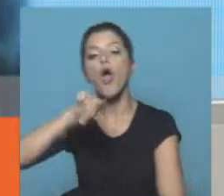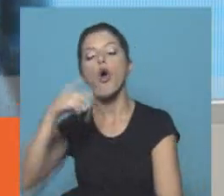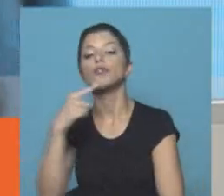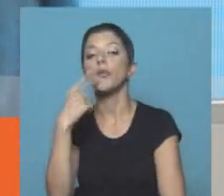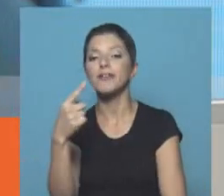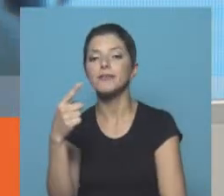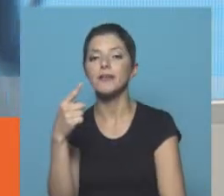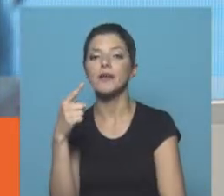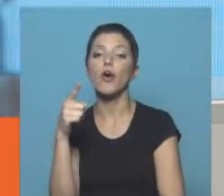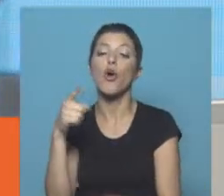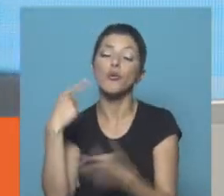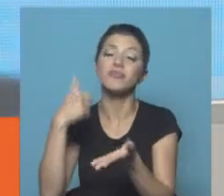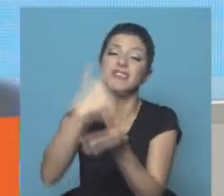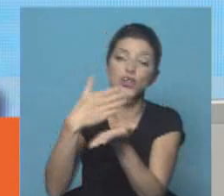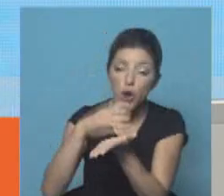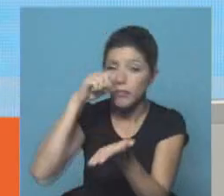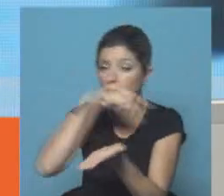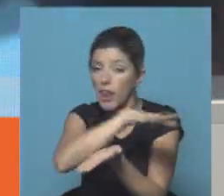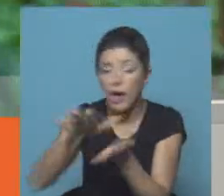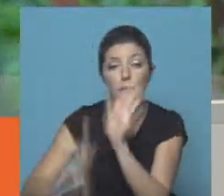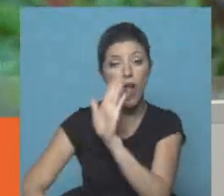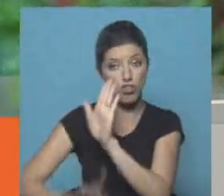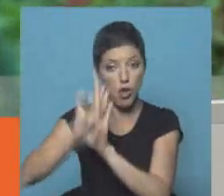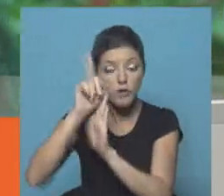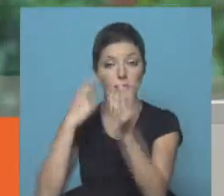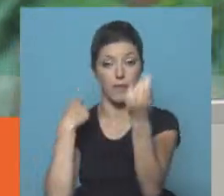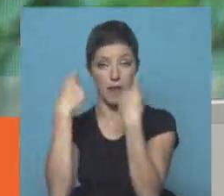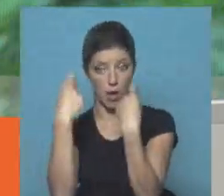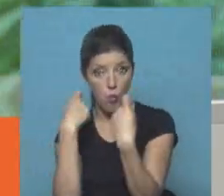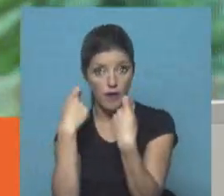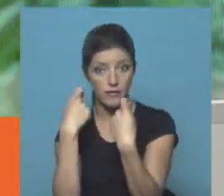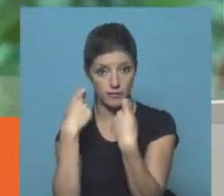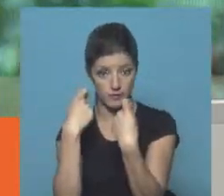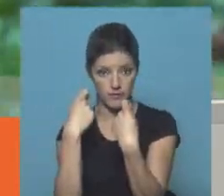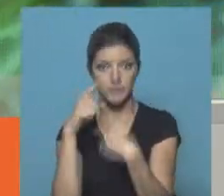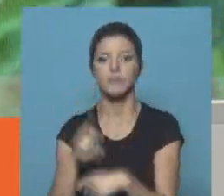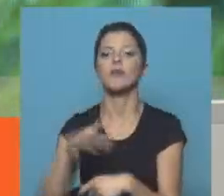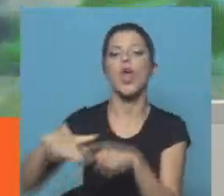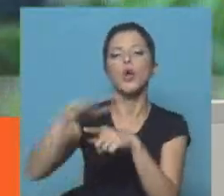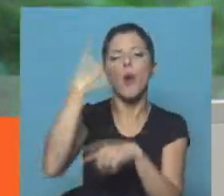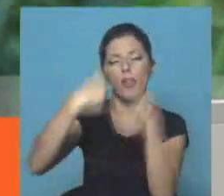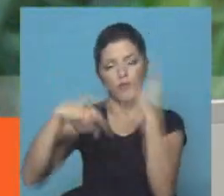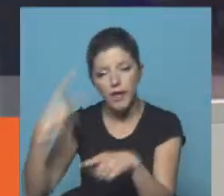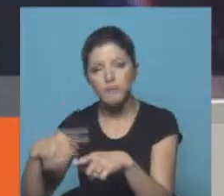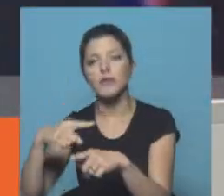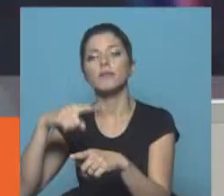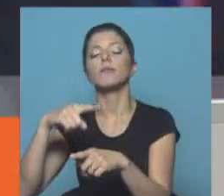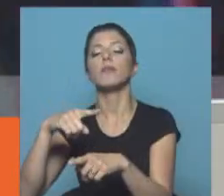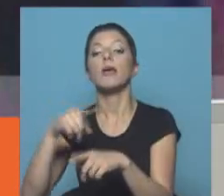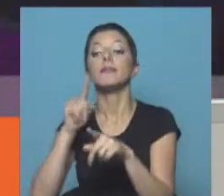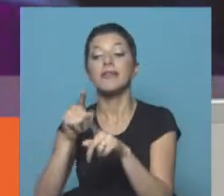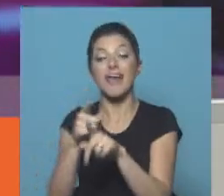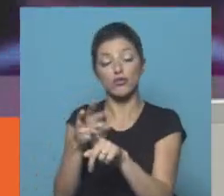un campesinado revuelto en el norte de Paraguay, allí en Amambay, San Pedro y Concepción, que cometió o